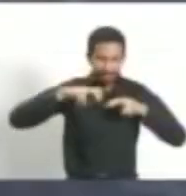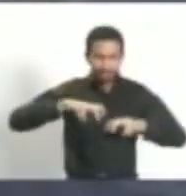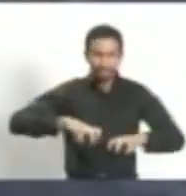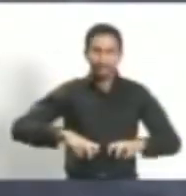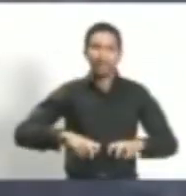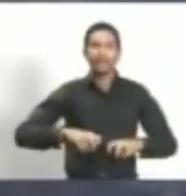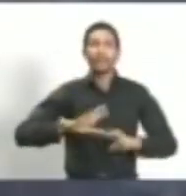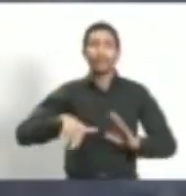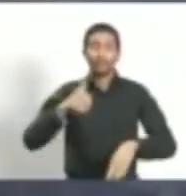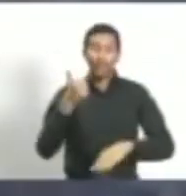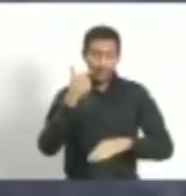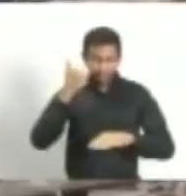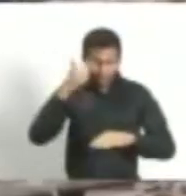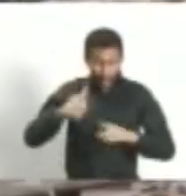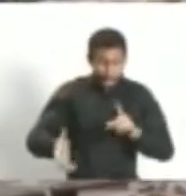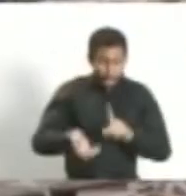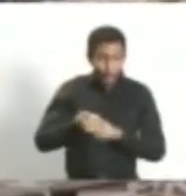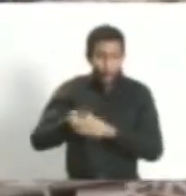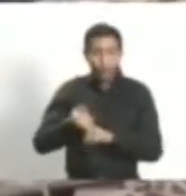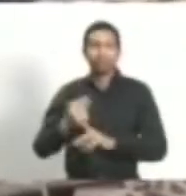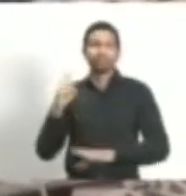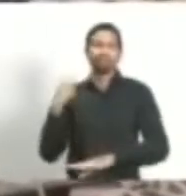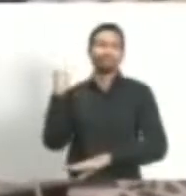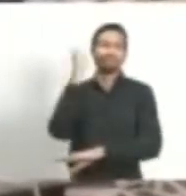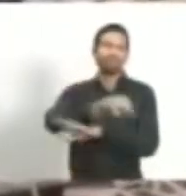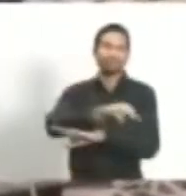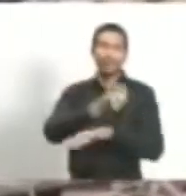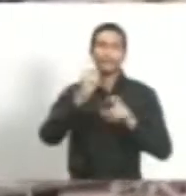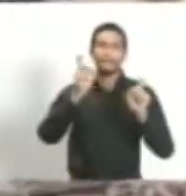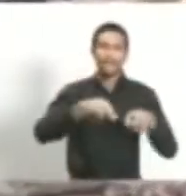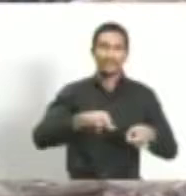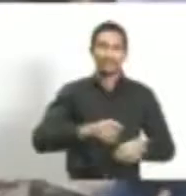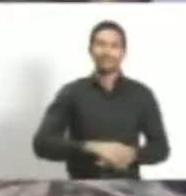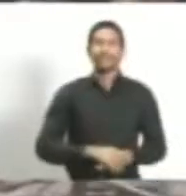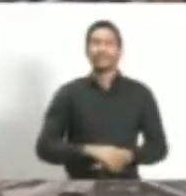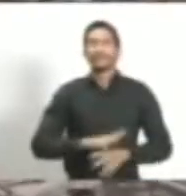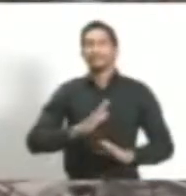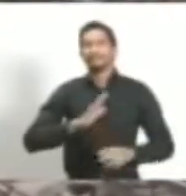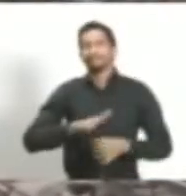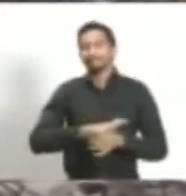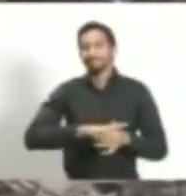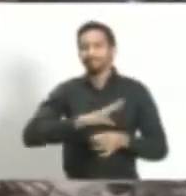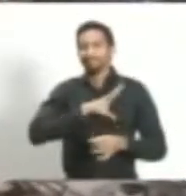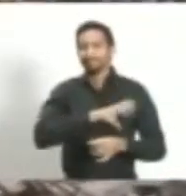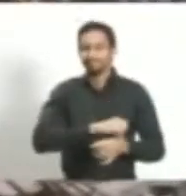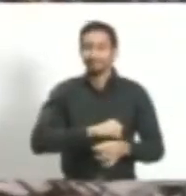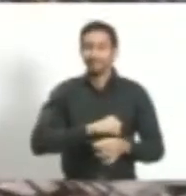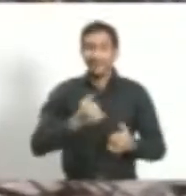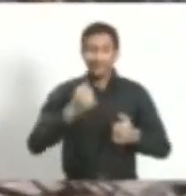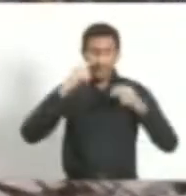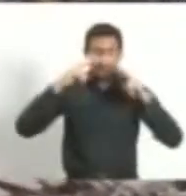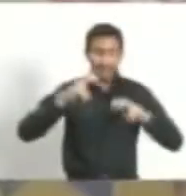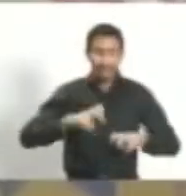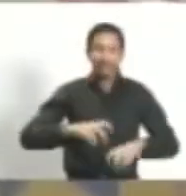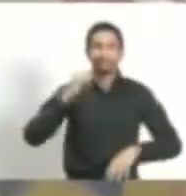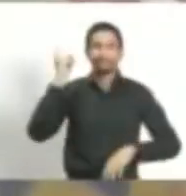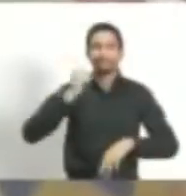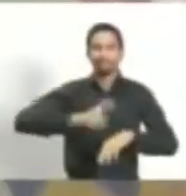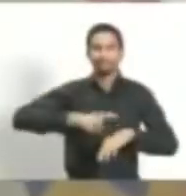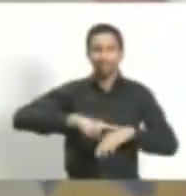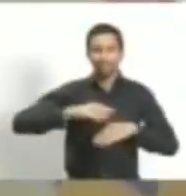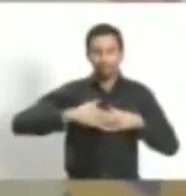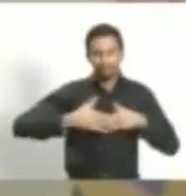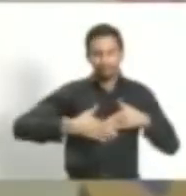respectivas órdenes de captura. Lamentablemente, estas investigaciones requieren tiempo. Entonces, para